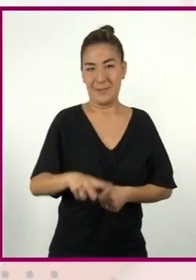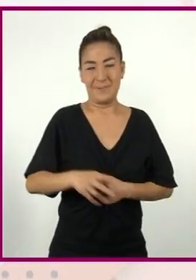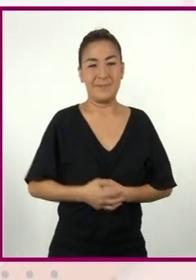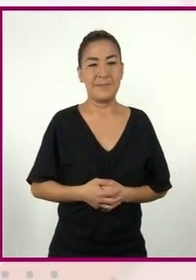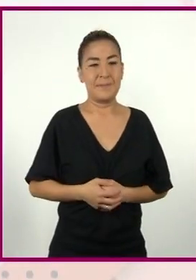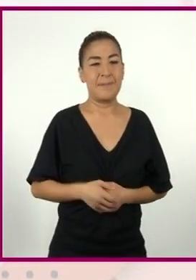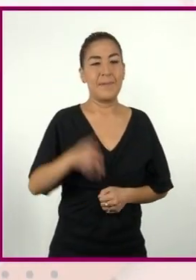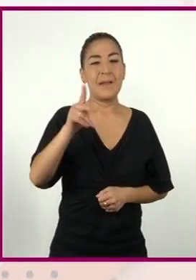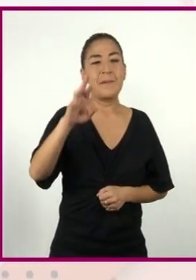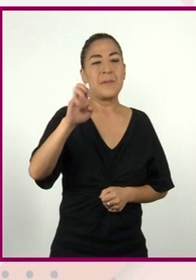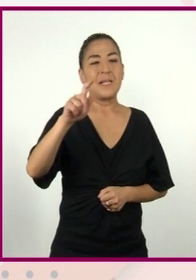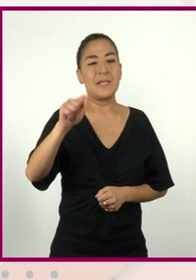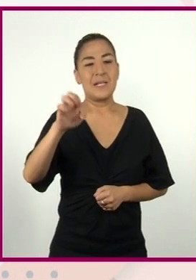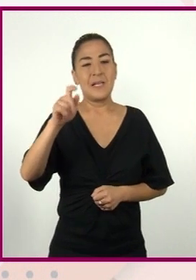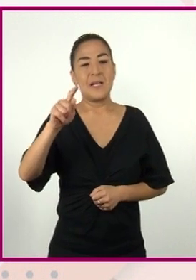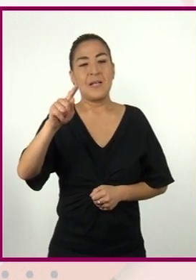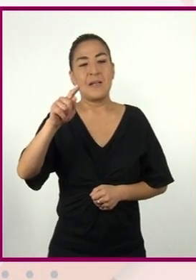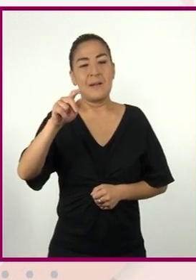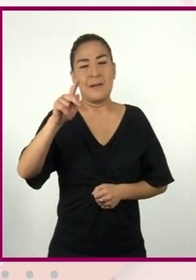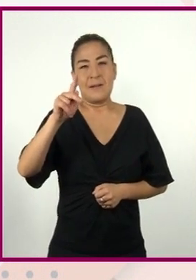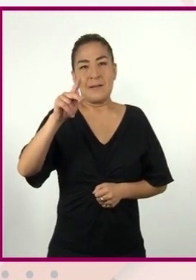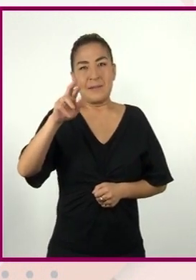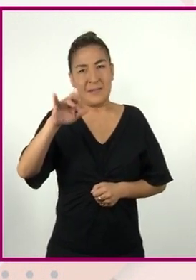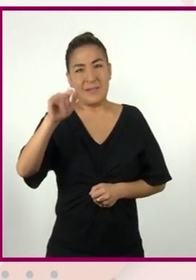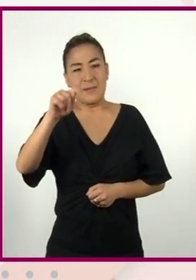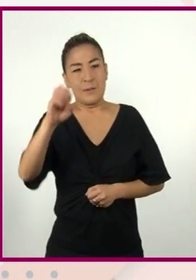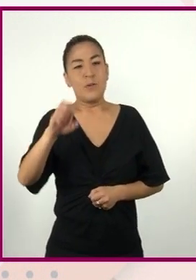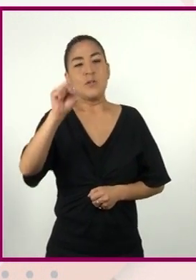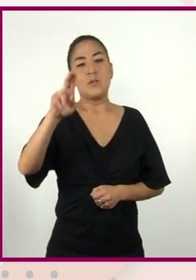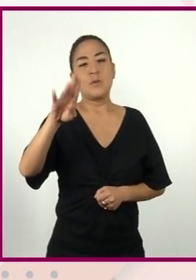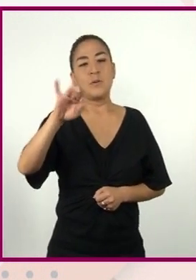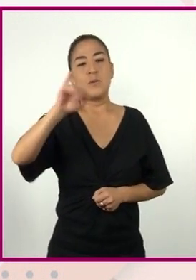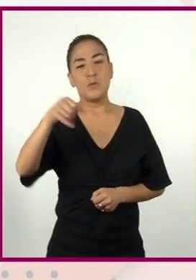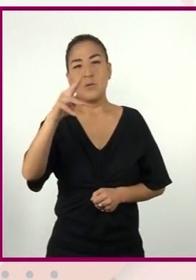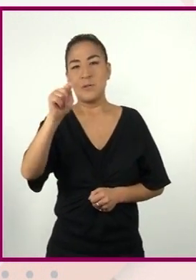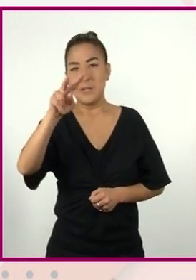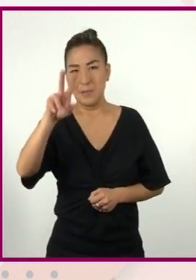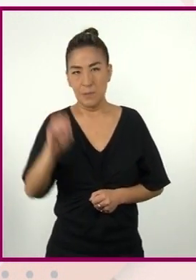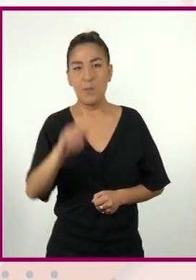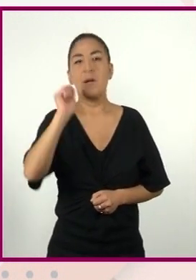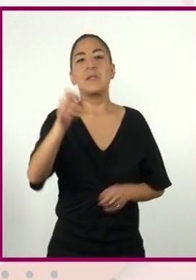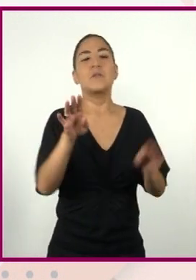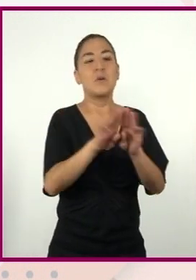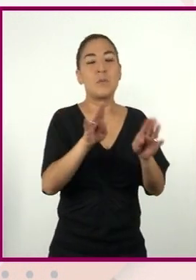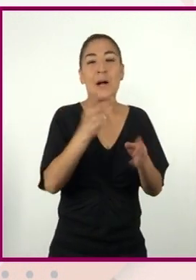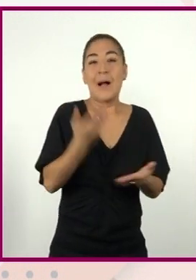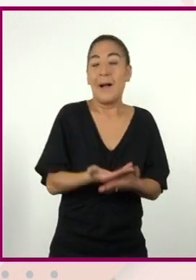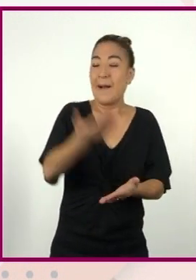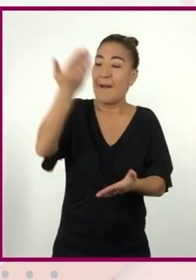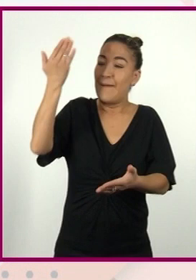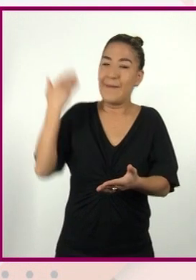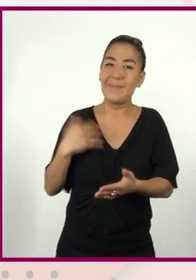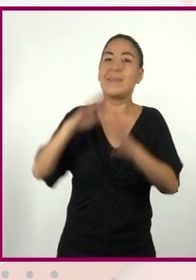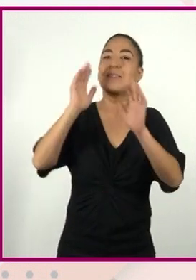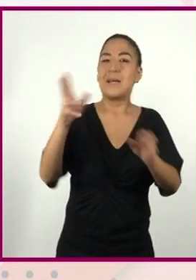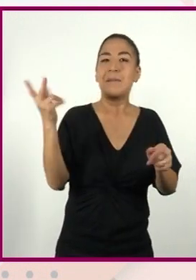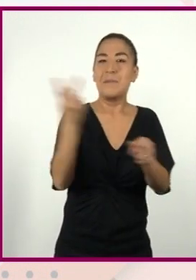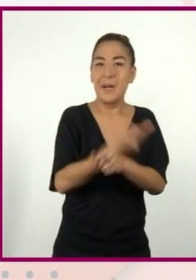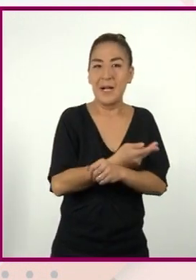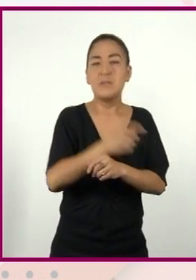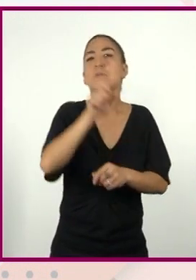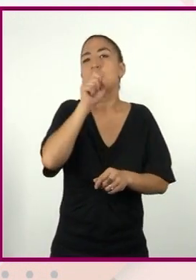Pretérito del subjuntivo. Hace referencia a algo sucedido con anterioridad o al mismo